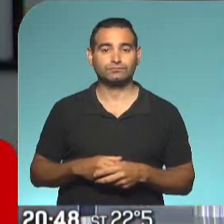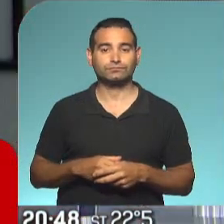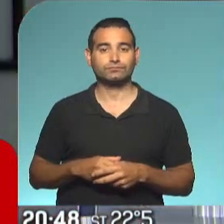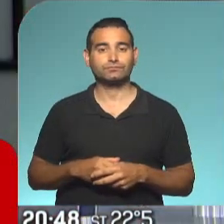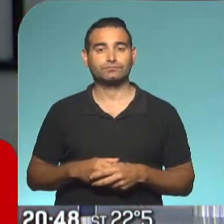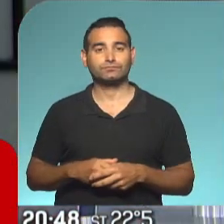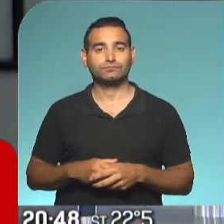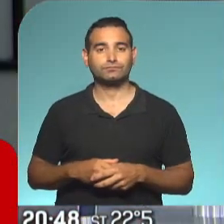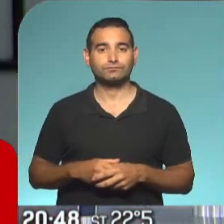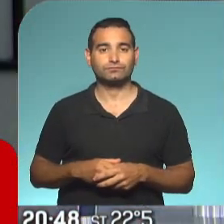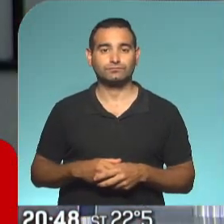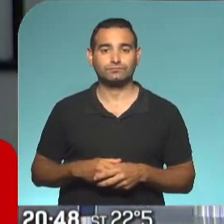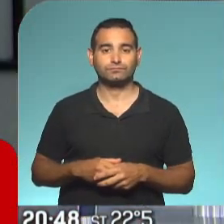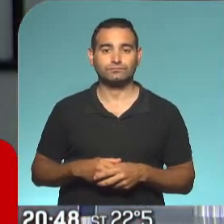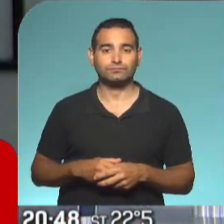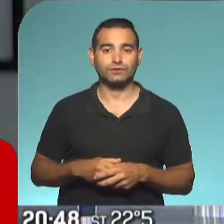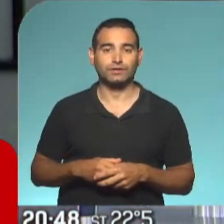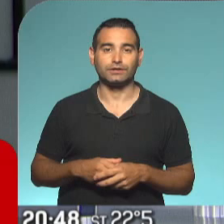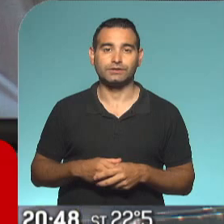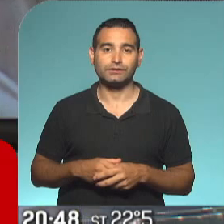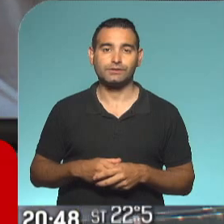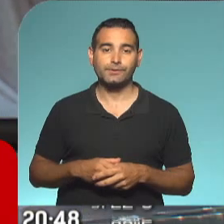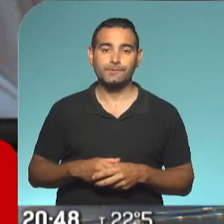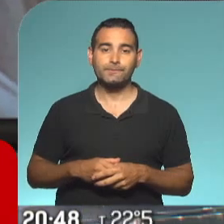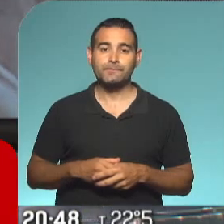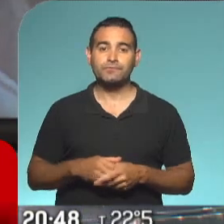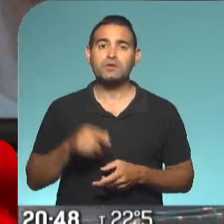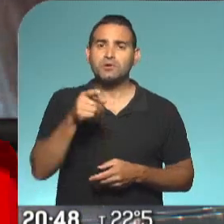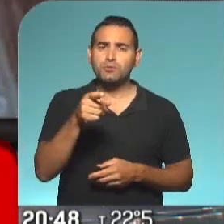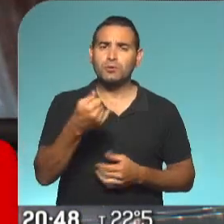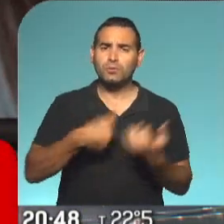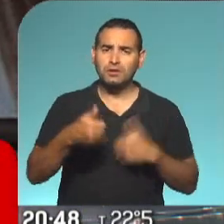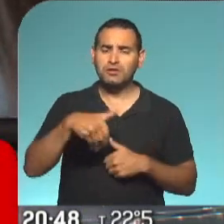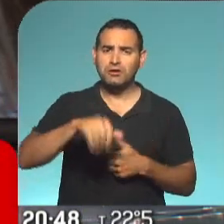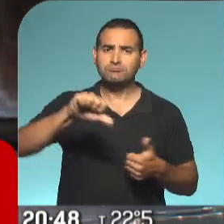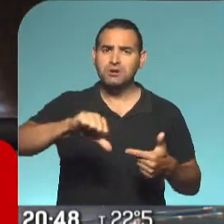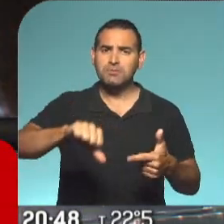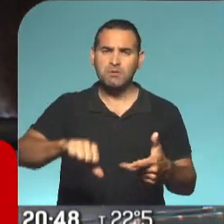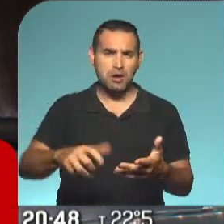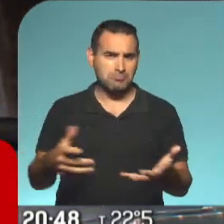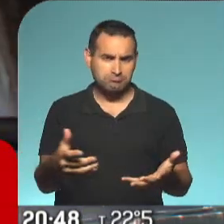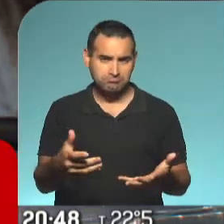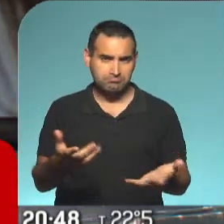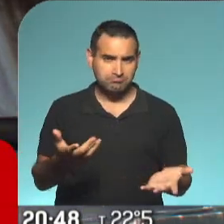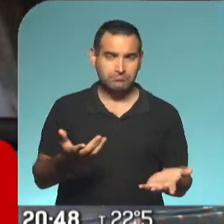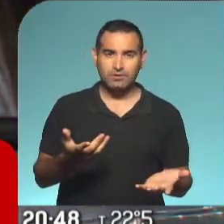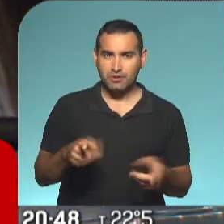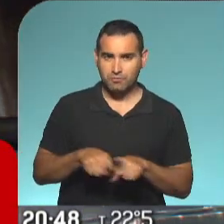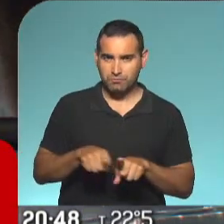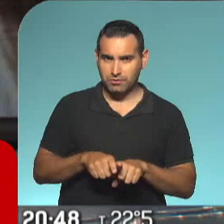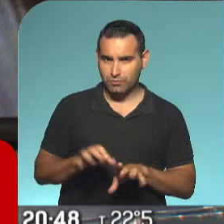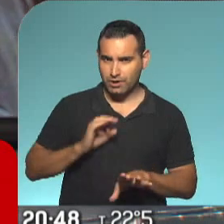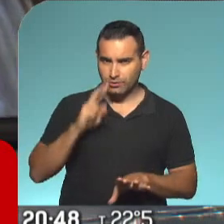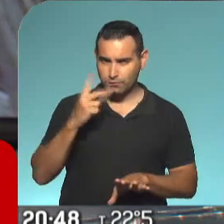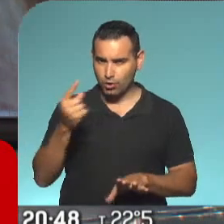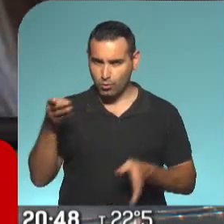menos a abrirle camino barriendo con todo lo anterior. Y esas consecuencias de las que vos hablás tiempo después, ¿se lo puede emparentar con lo que sucede en el 2001 en